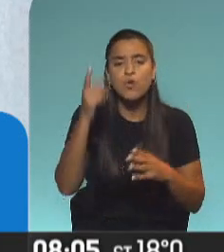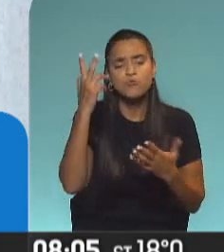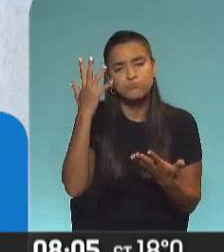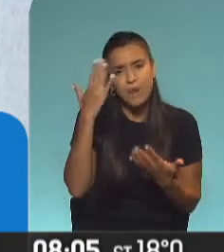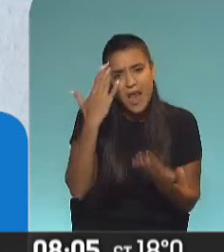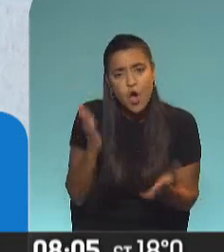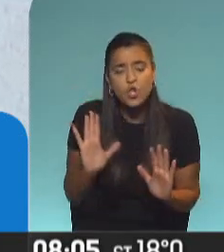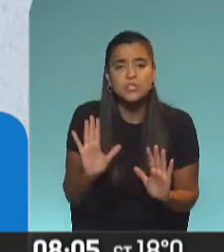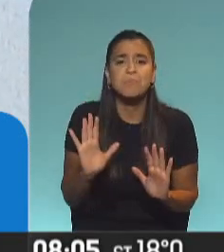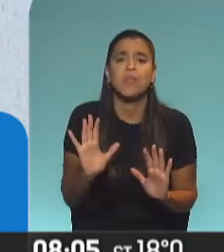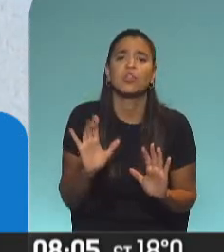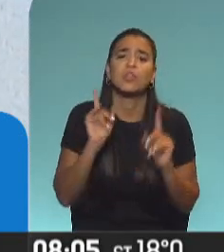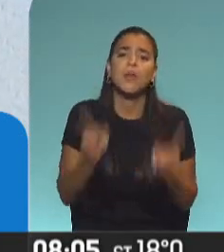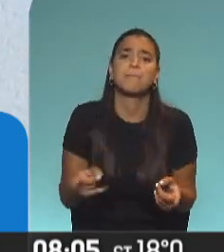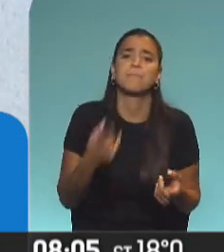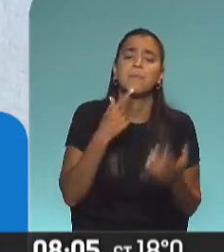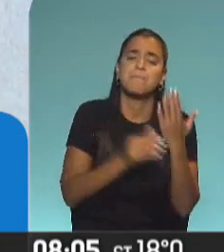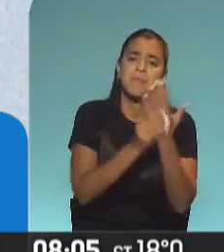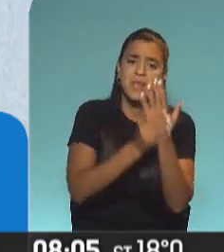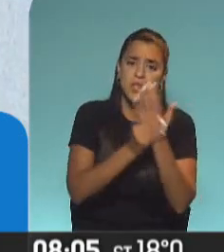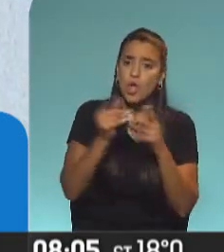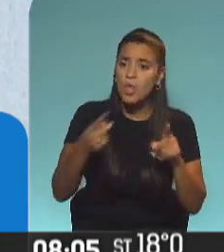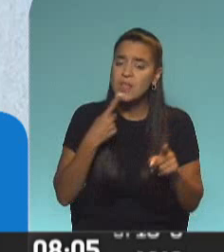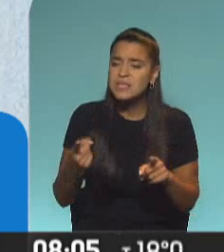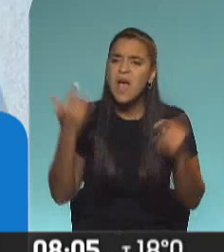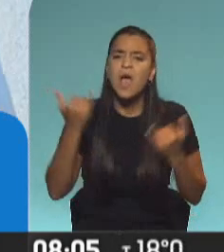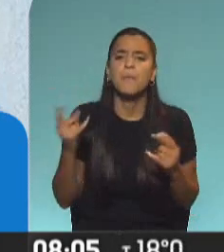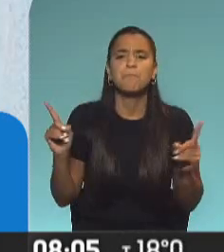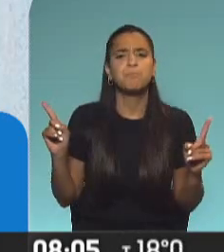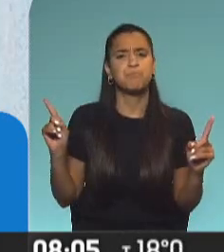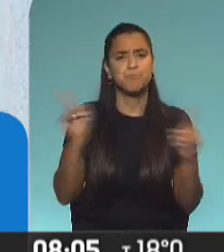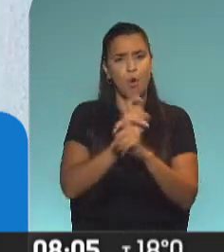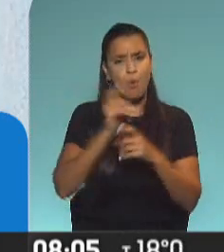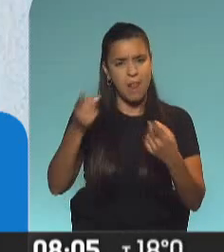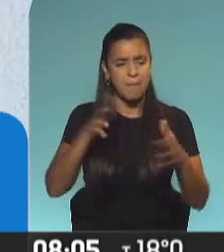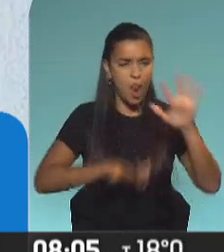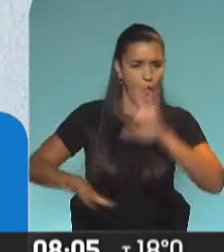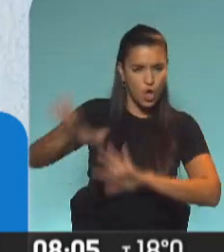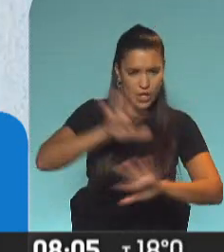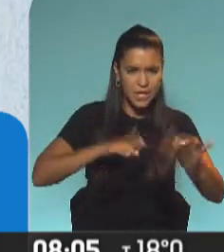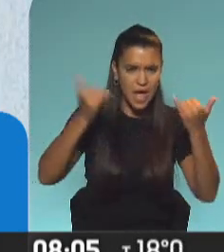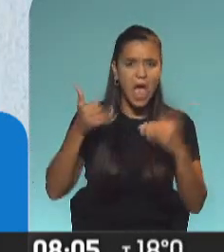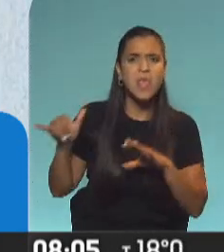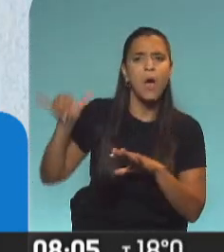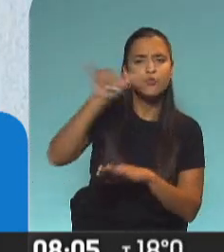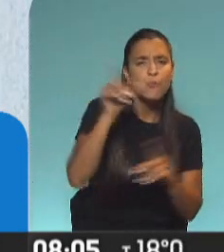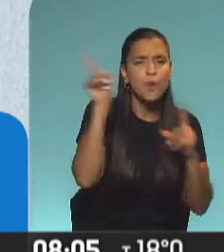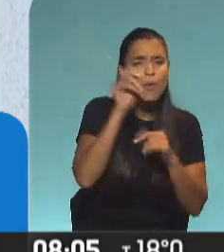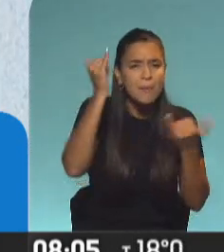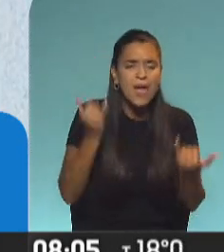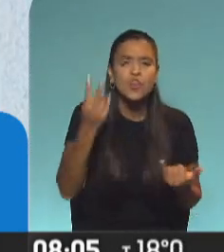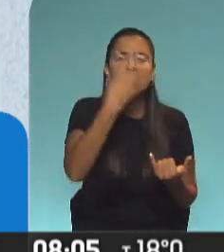y algunos párrafos aparte de parte del ministro en relación a que había problemas con la logística, con problemas con los aviones, y estamos hablando